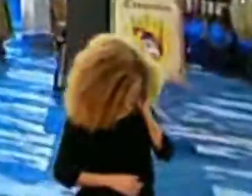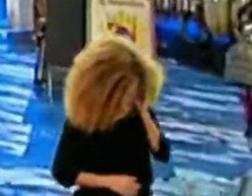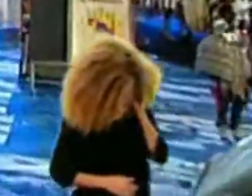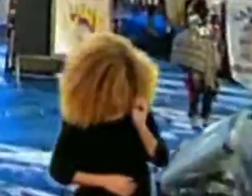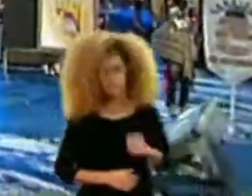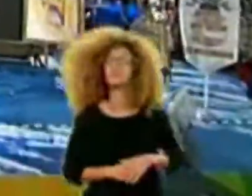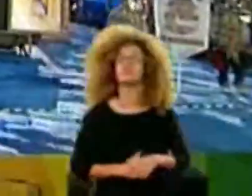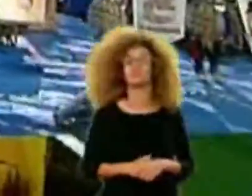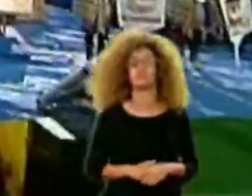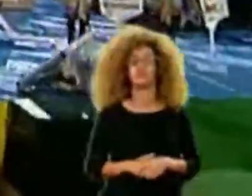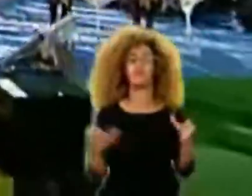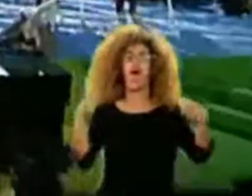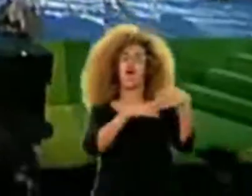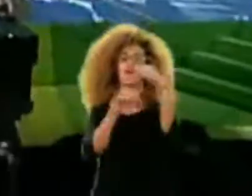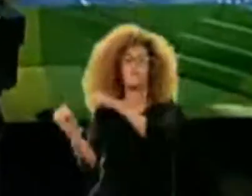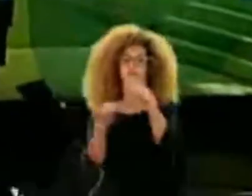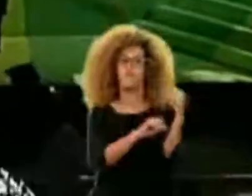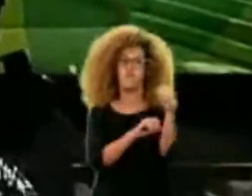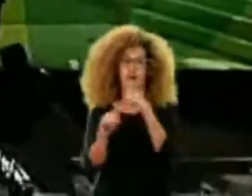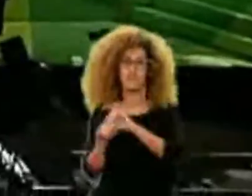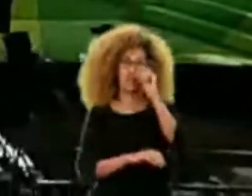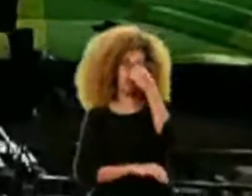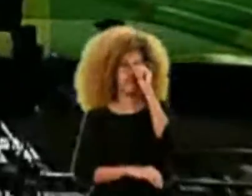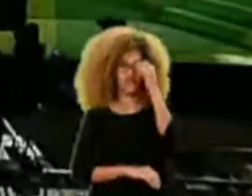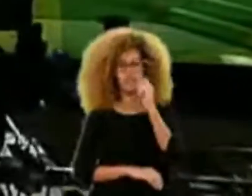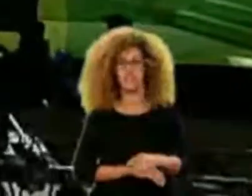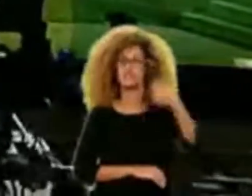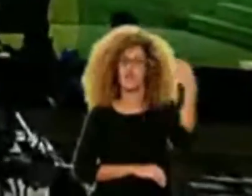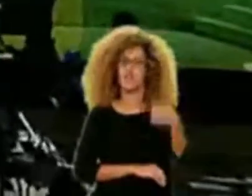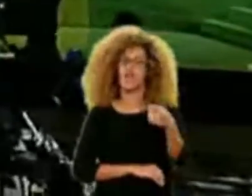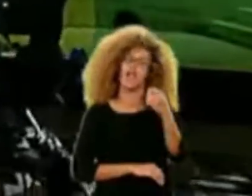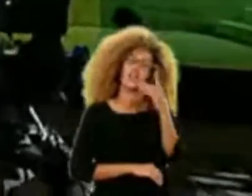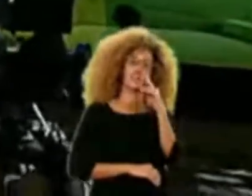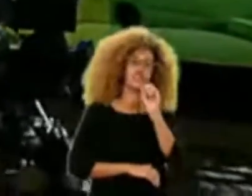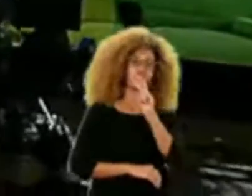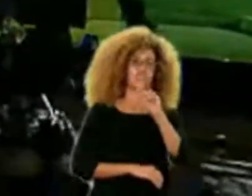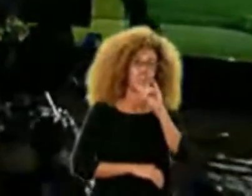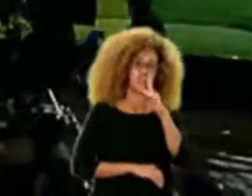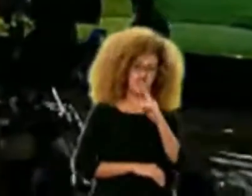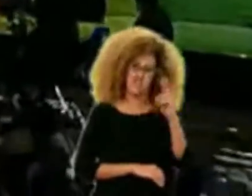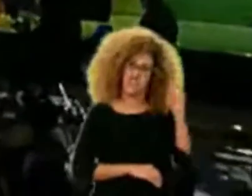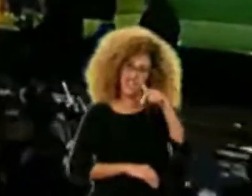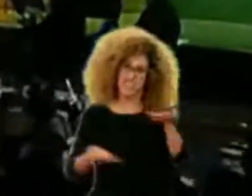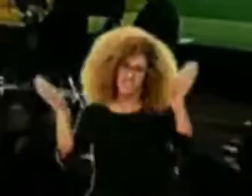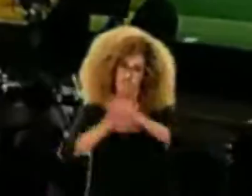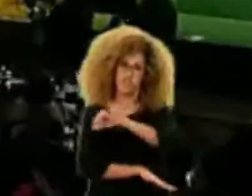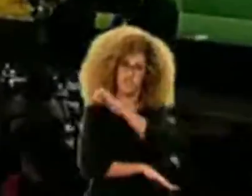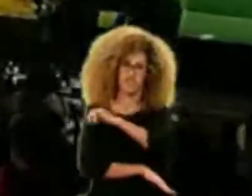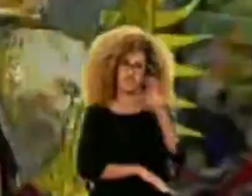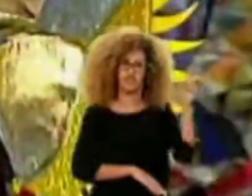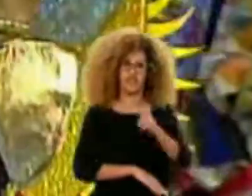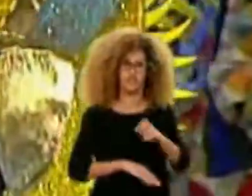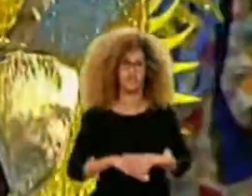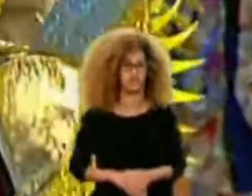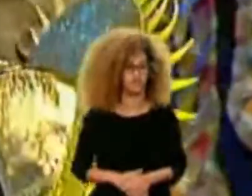Ahí están los Legañosos, los de David Zurita, con esa alegoría por volver a conquistar esta noche en Brasil. Te fui buscando en mi mapa y